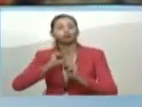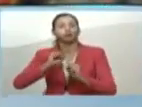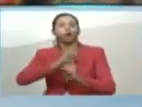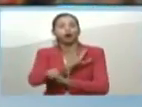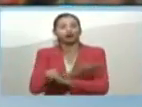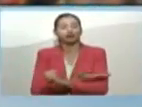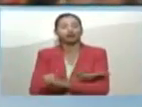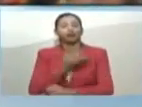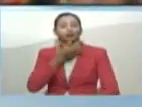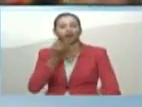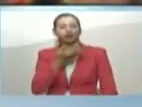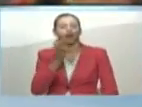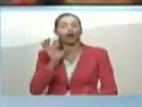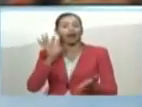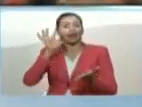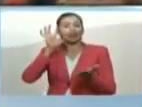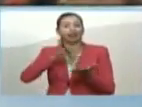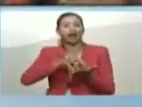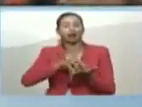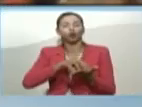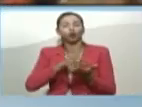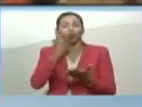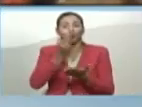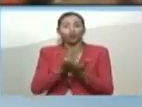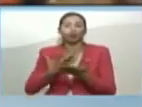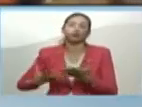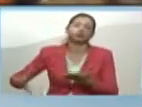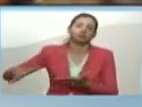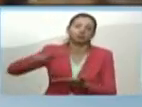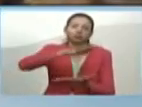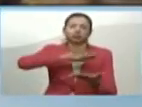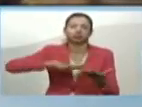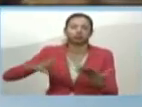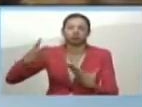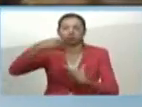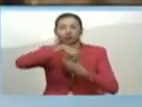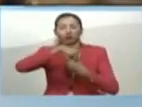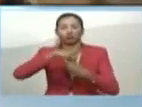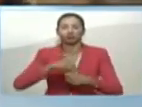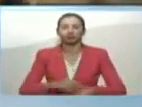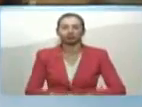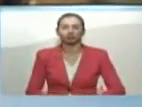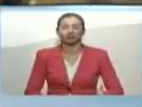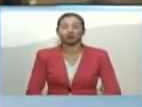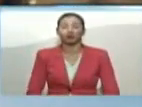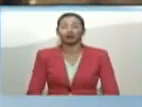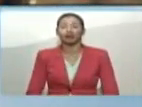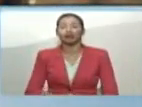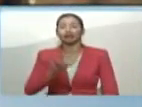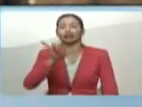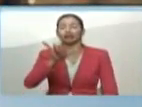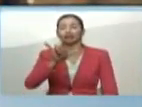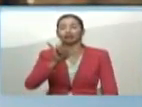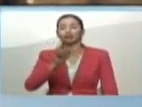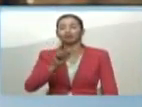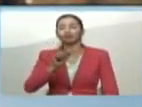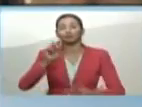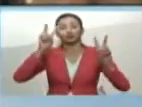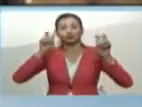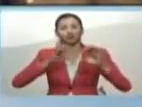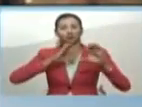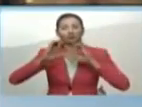el verdadero Estado comunal donde aglomera todo el poder popular aquí presente. Y en lo comunicacional,